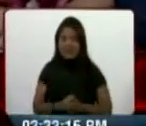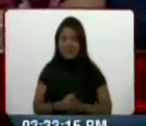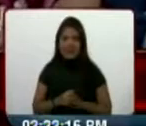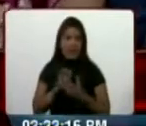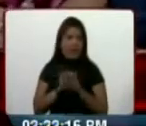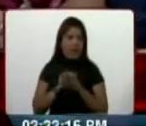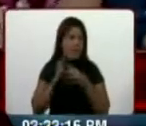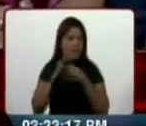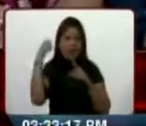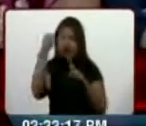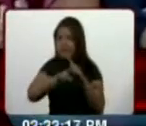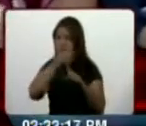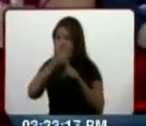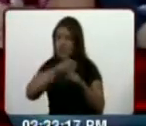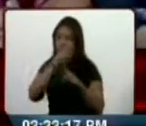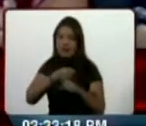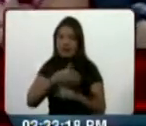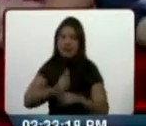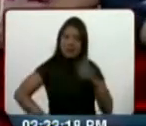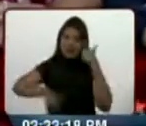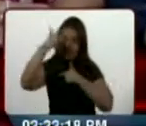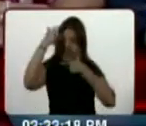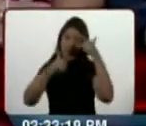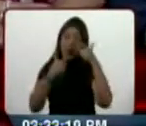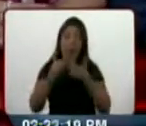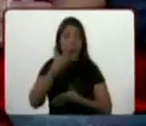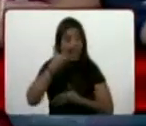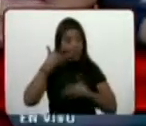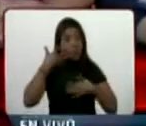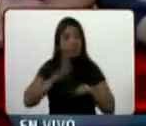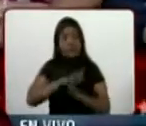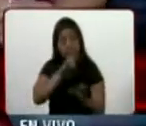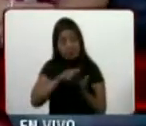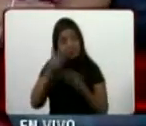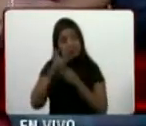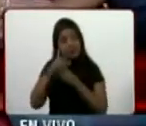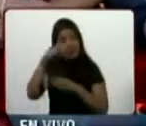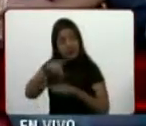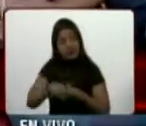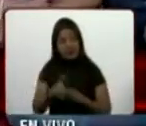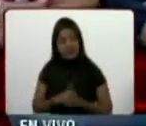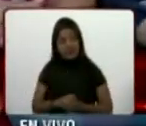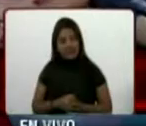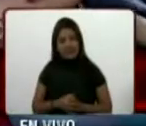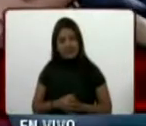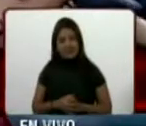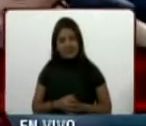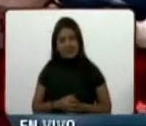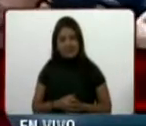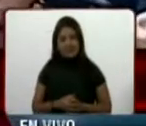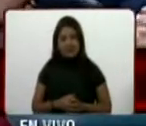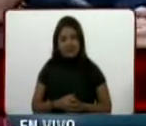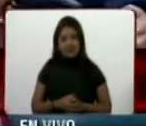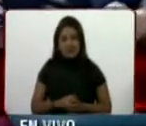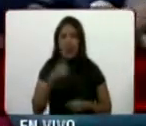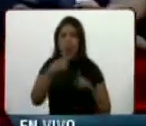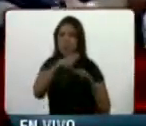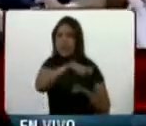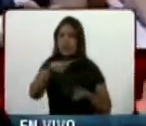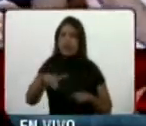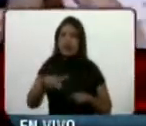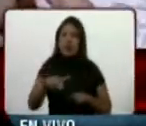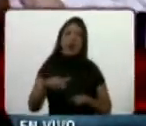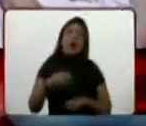compañeras de batalla de nuestro comandante Hugo Chávez. Muy orgulloso que ustedes estén aquí, compañeros Ramonet, compañeros de Honduras, de